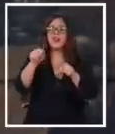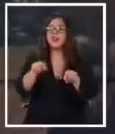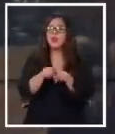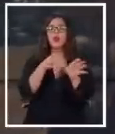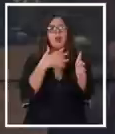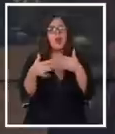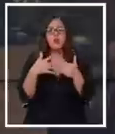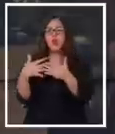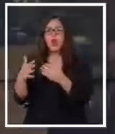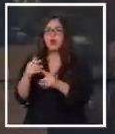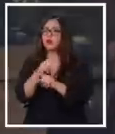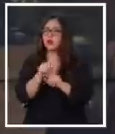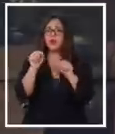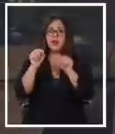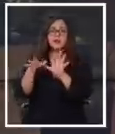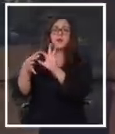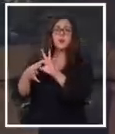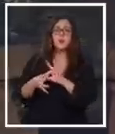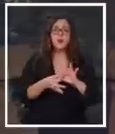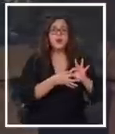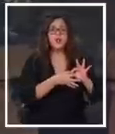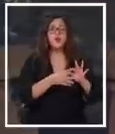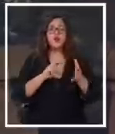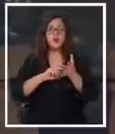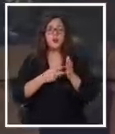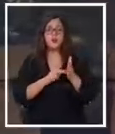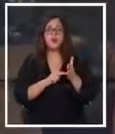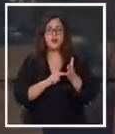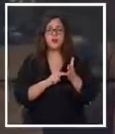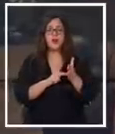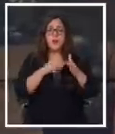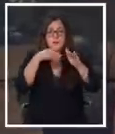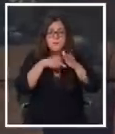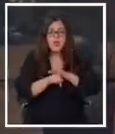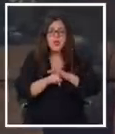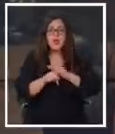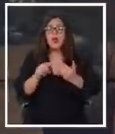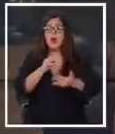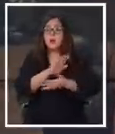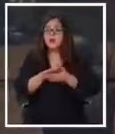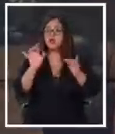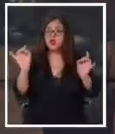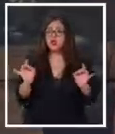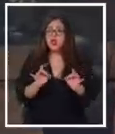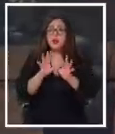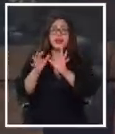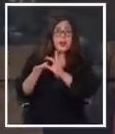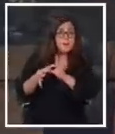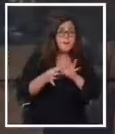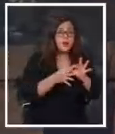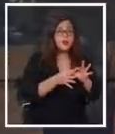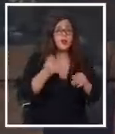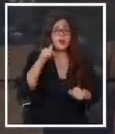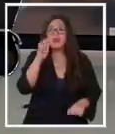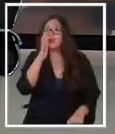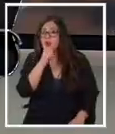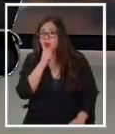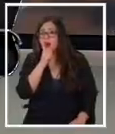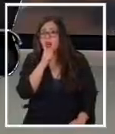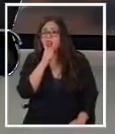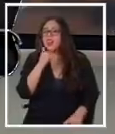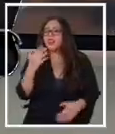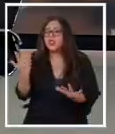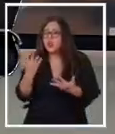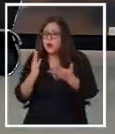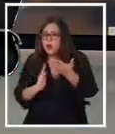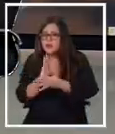eso es una consecuencia de un problema mucho más profundo si abordamos solamente la consecuencia y no abordamos paralelamente la raíz